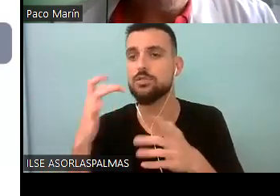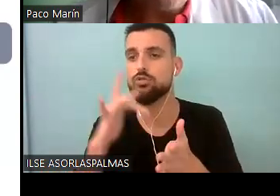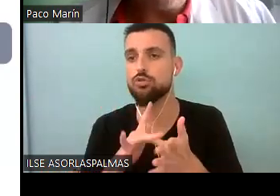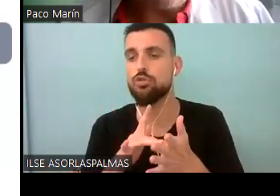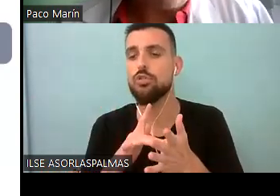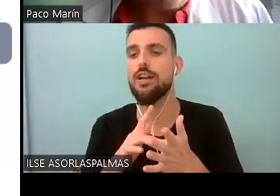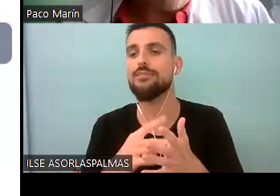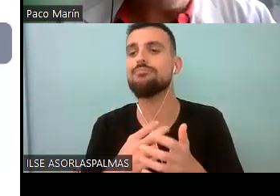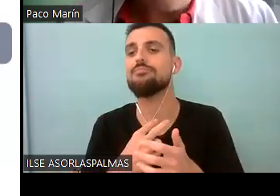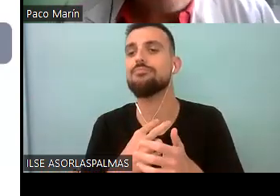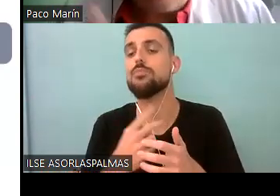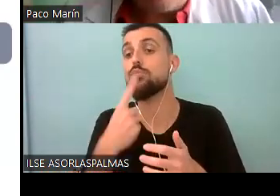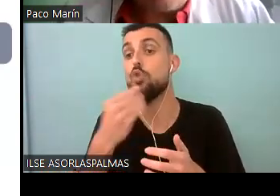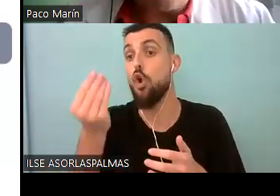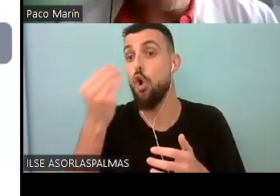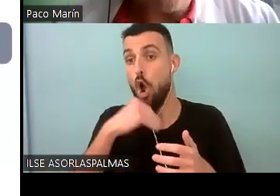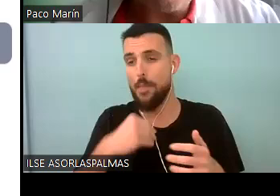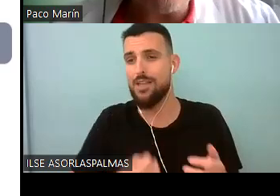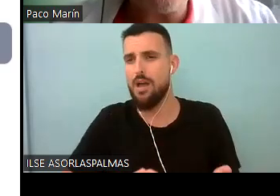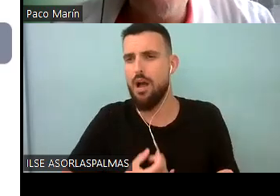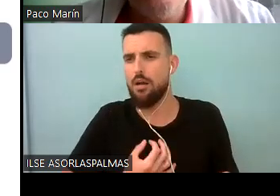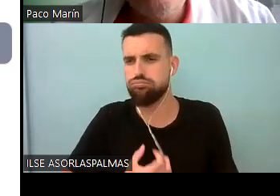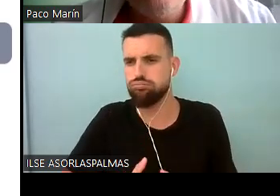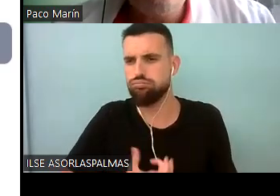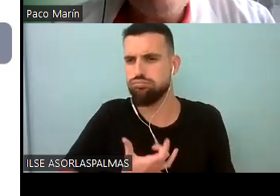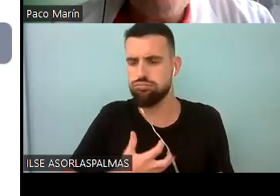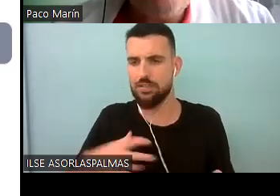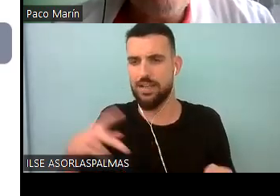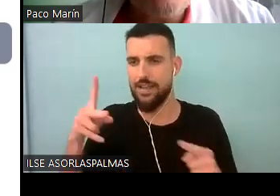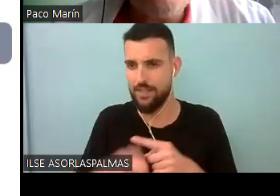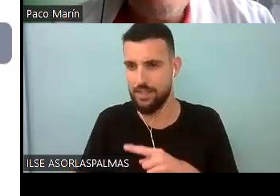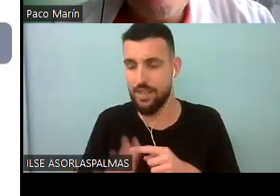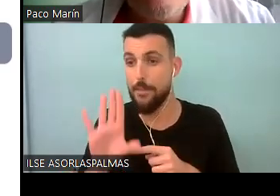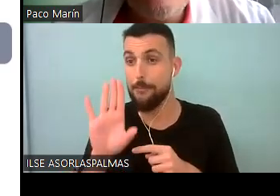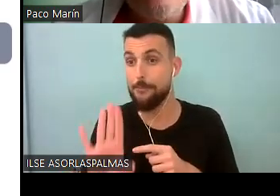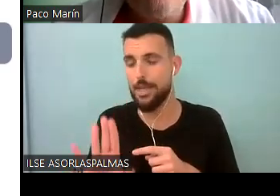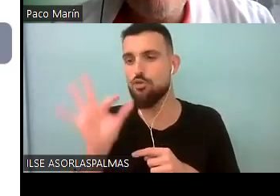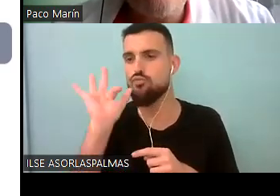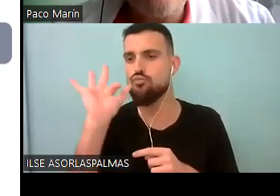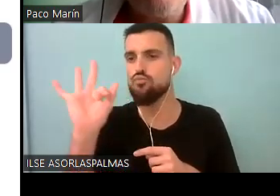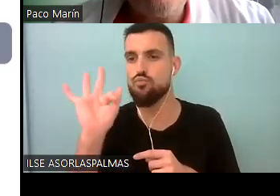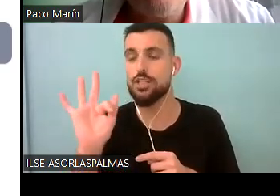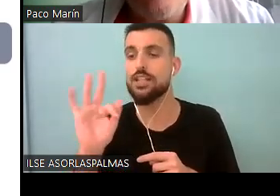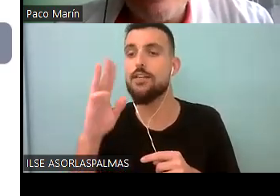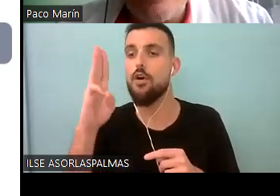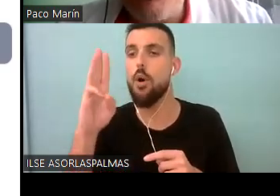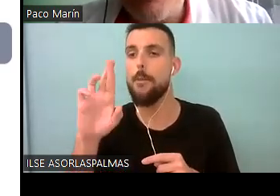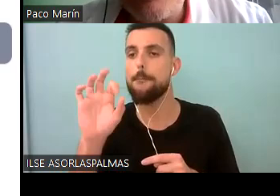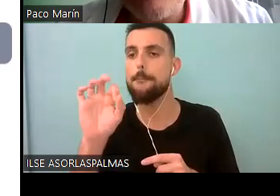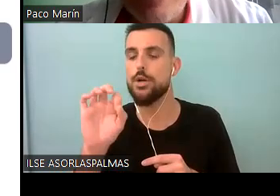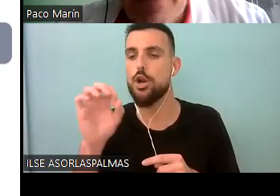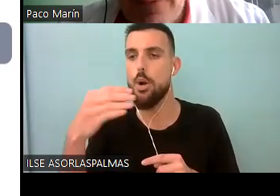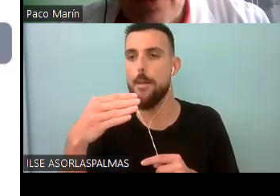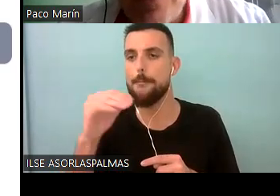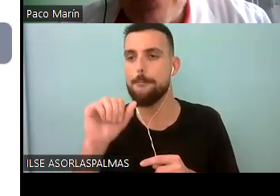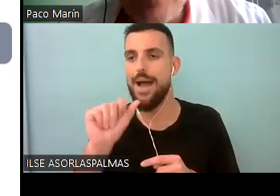acidez producida por la propia oxidación de cualquier proceso metabólico. Pero la ventaja que tiene el ProBalance fundamentalmente es que el equilibrio que hay